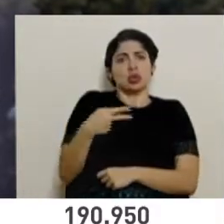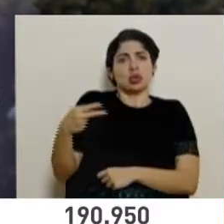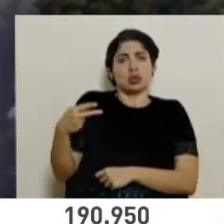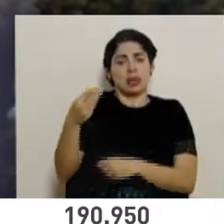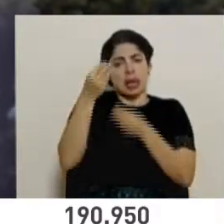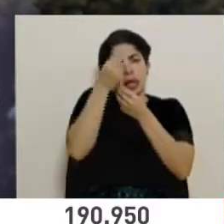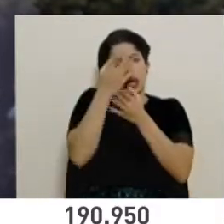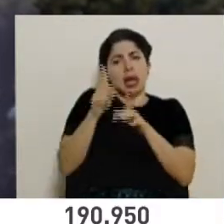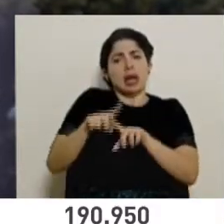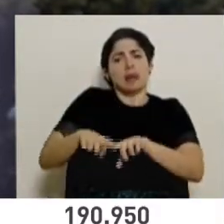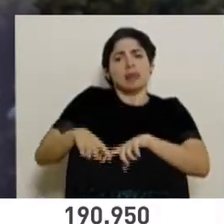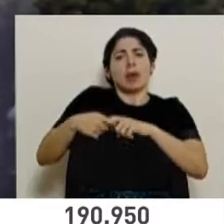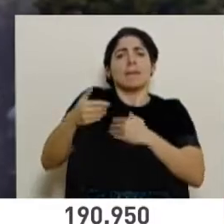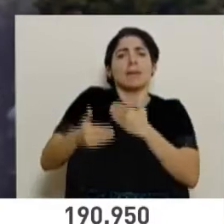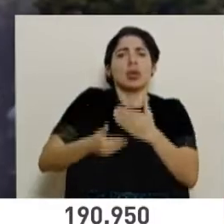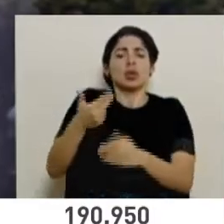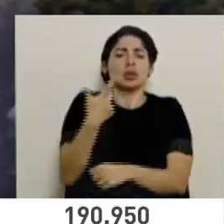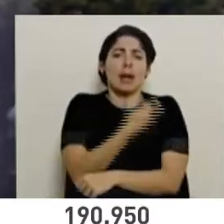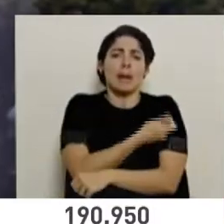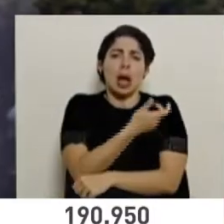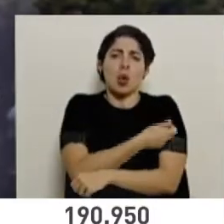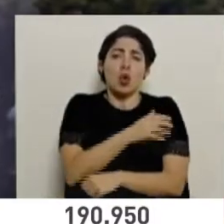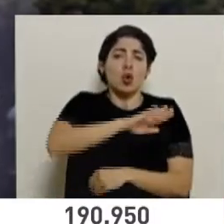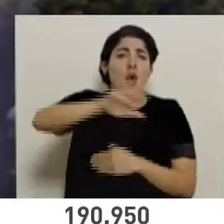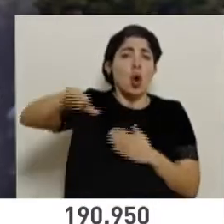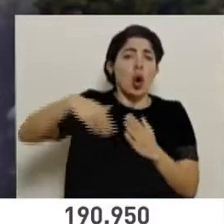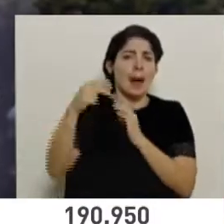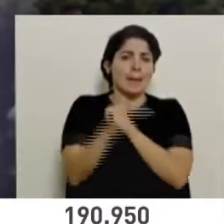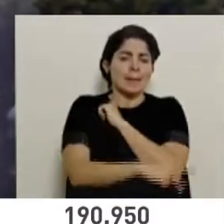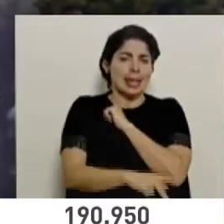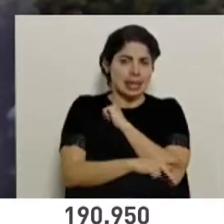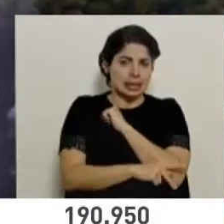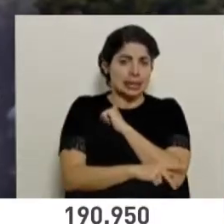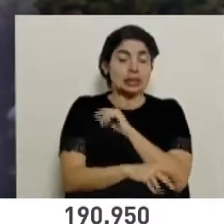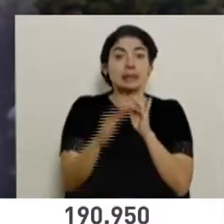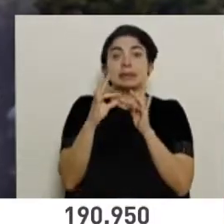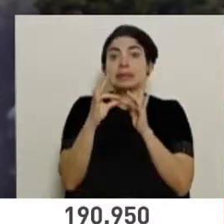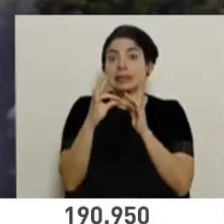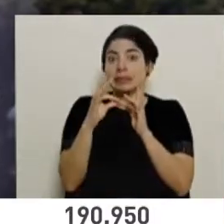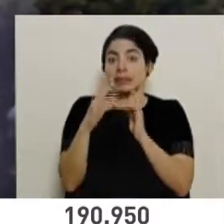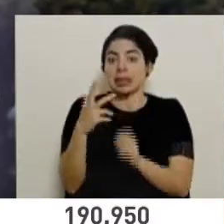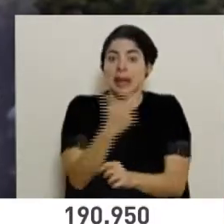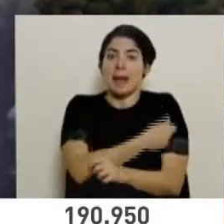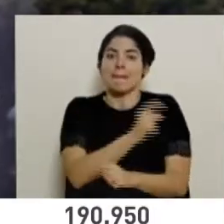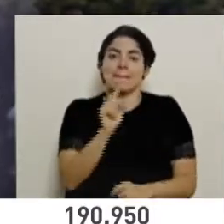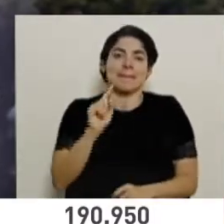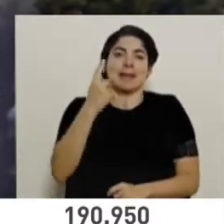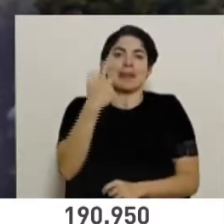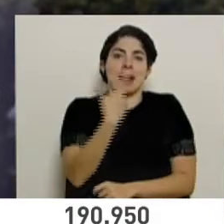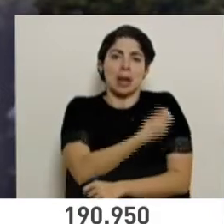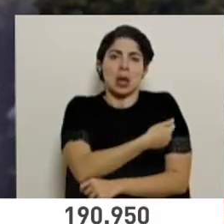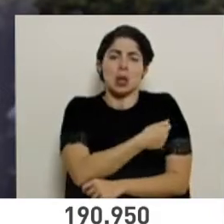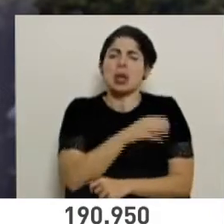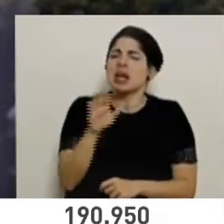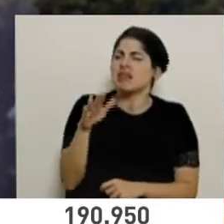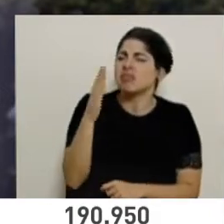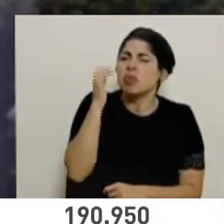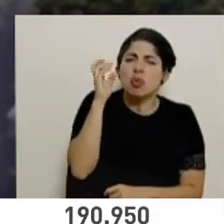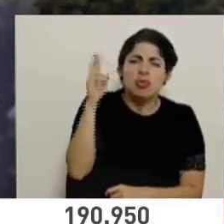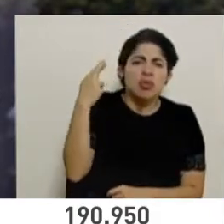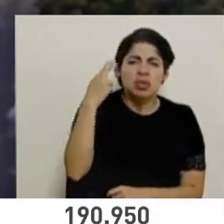anunció en cuanto al proceso de vacunación en todo el país y en cuanto particularmente a aplicar la primera dosis. ¿Cuáles fueron